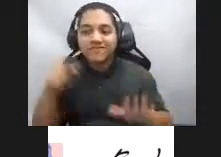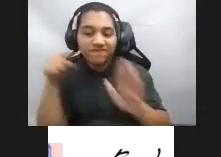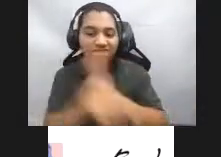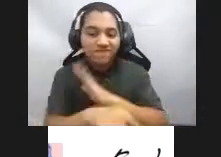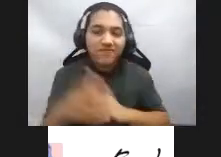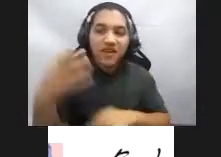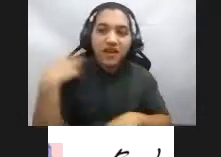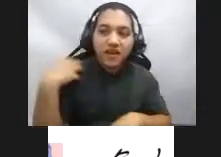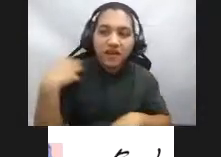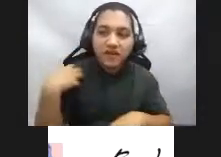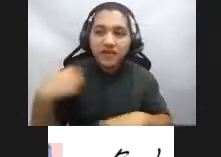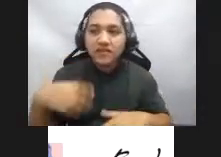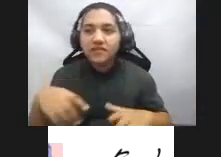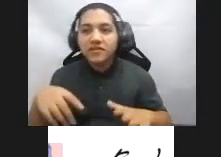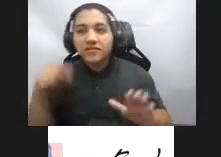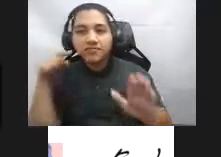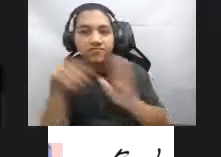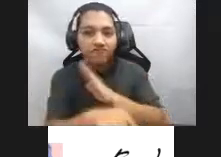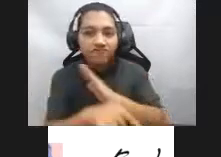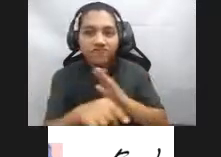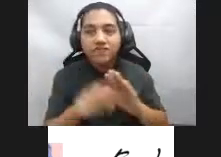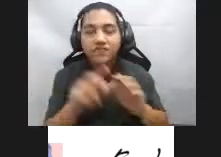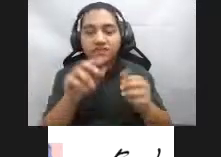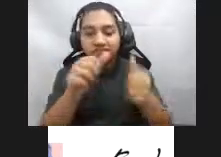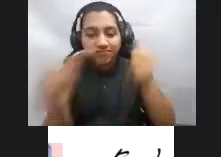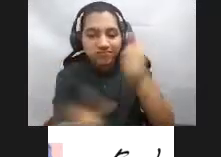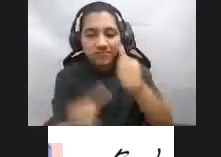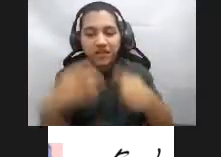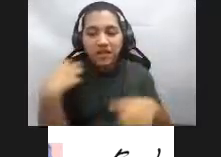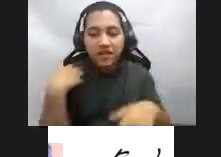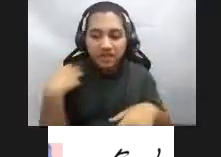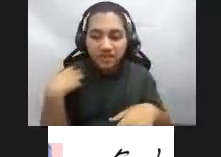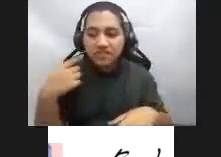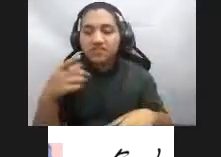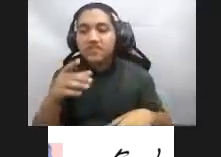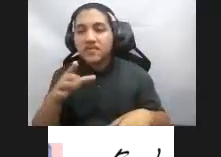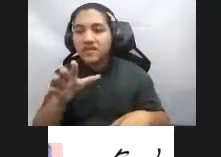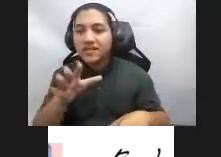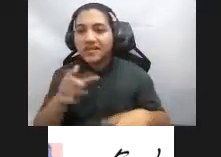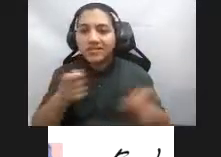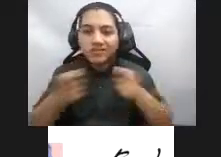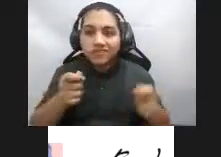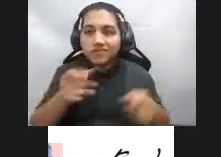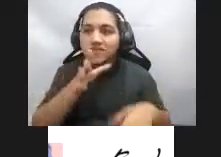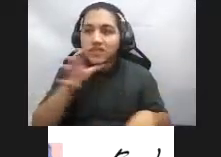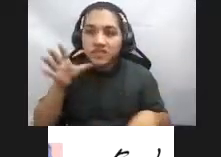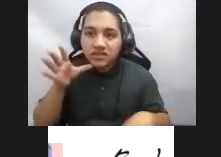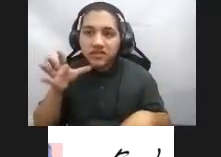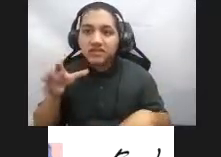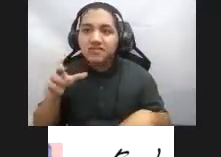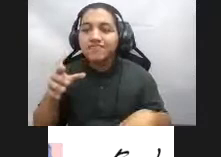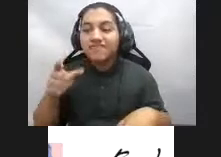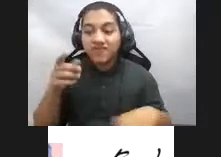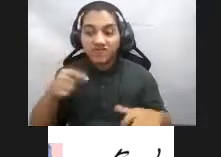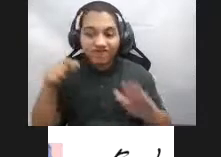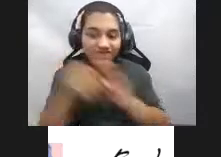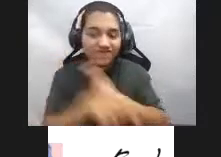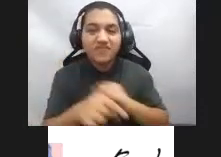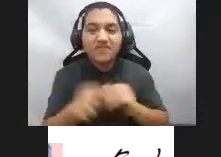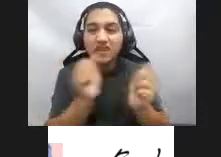los contramayorales, contra los capataces de la hacienda, contra los mismos esclavos africanos.